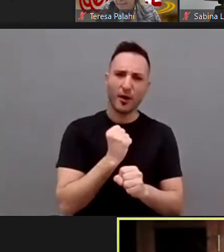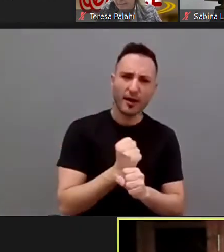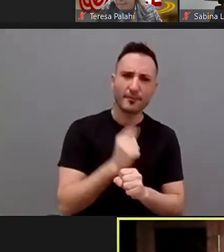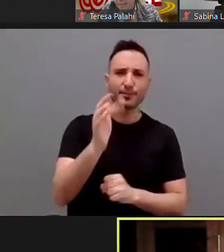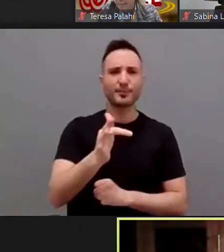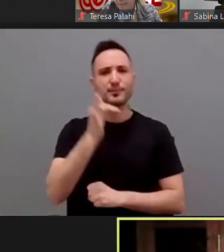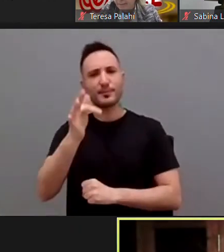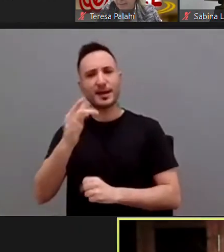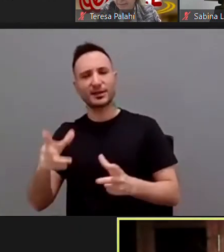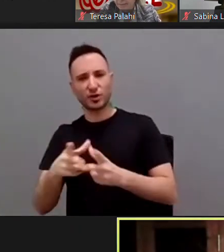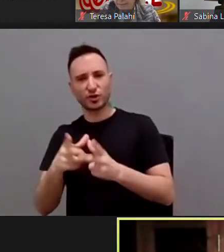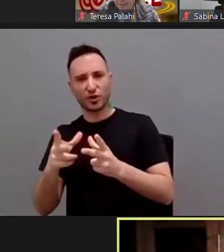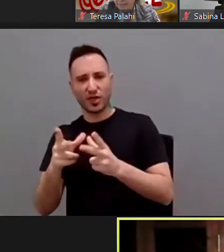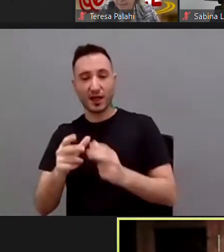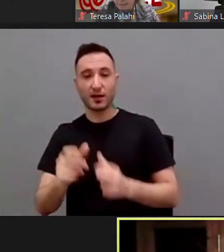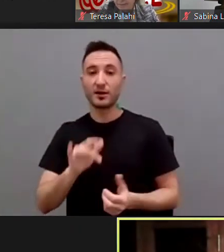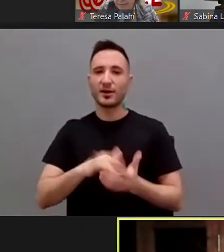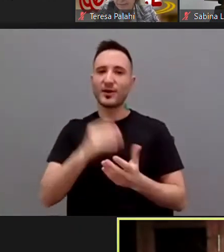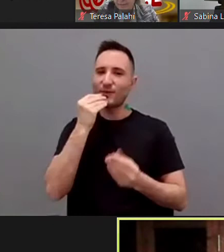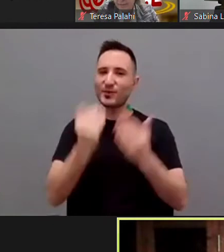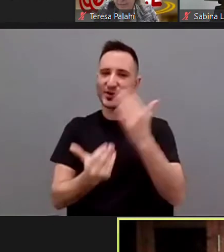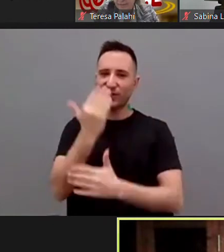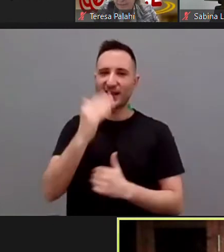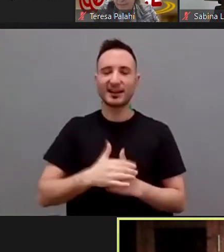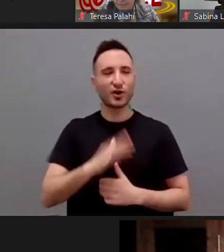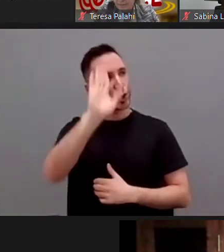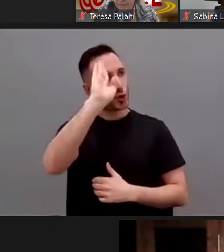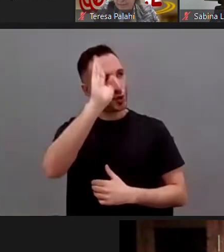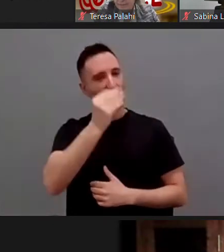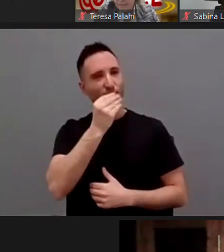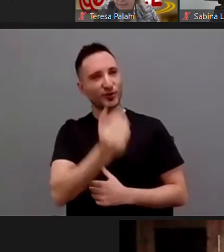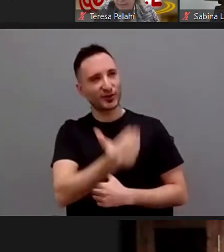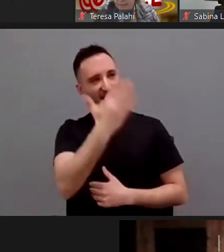Buenos días, un placer estar con vosotros. Oye,